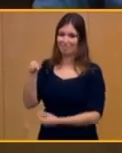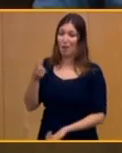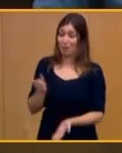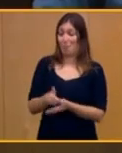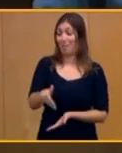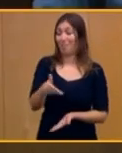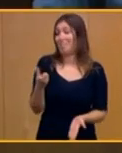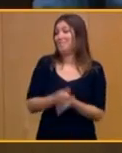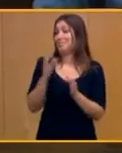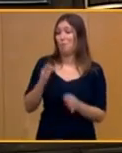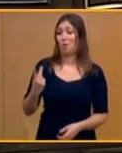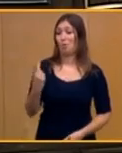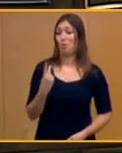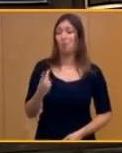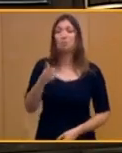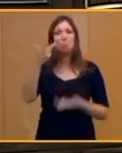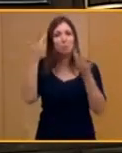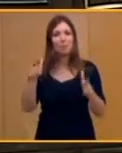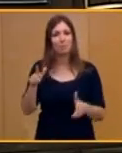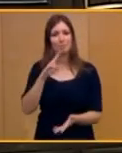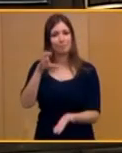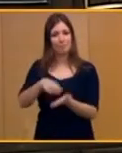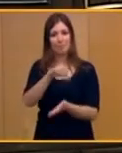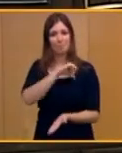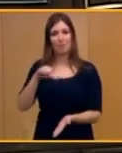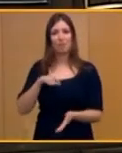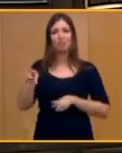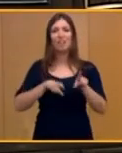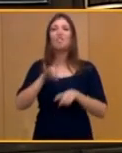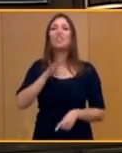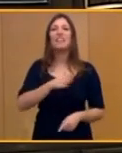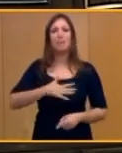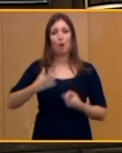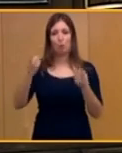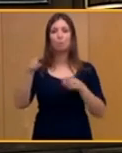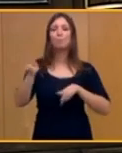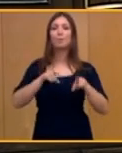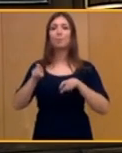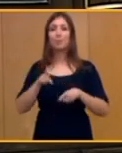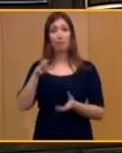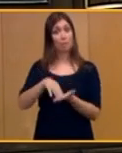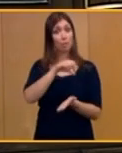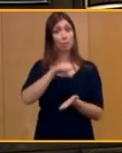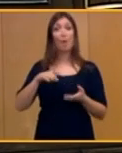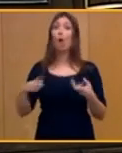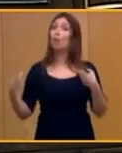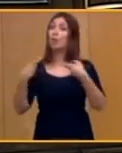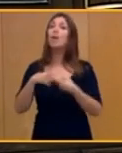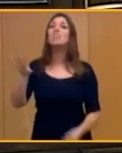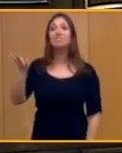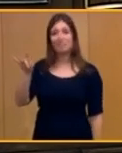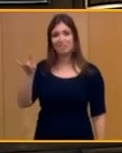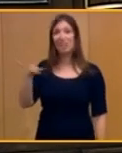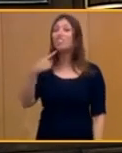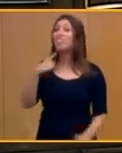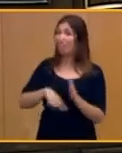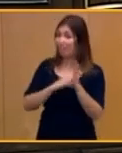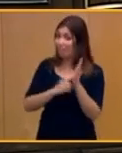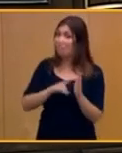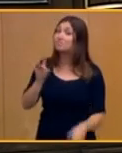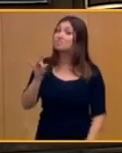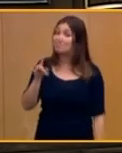Usted le permite a los centros privados seleccionar a los alumnos y los centros privados concertados, sí, eso es lo que dice la ley, se quitan